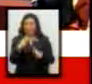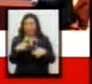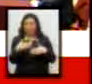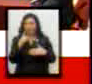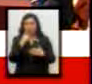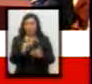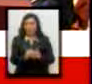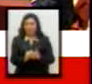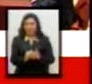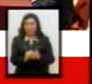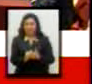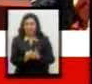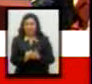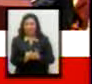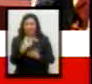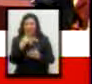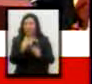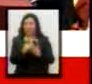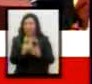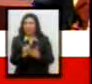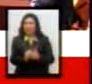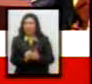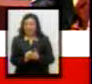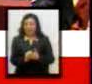conocer esta noticia.